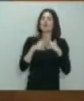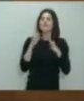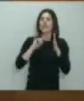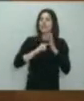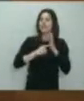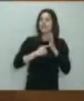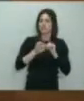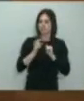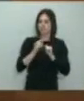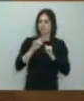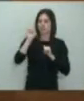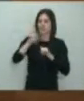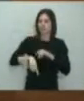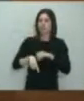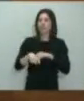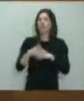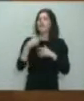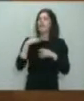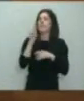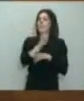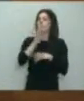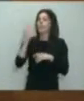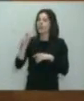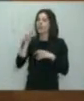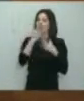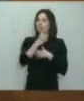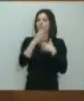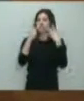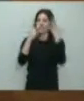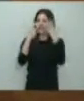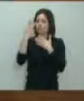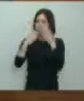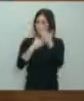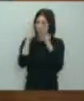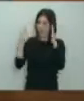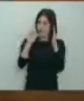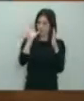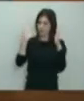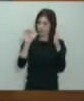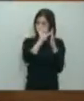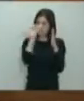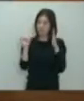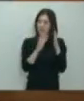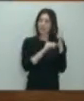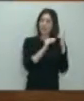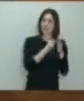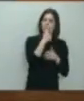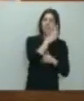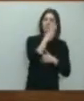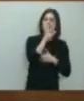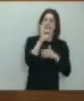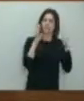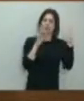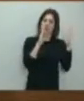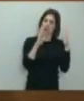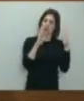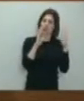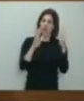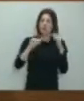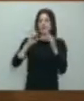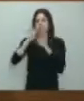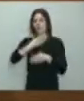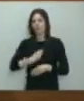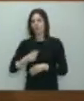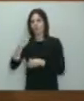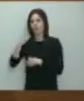Popular, está en los 118 días. La Comunidad Valenciana en 130 y Murcia, por ejemplo, en 126. Nosotros estamos en